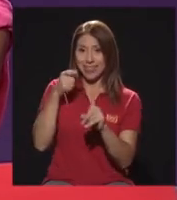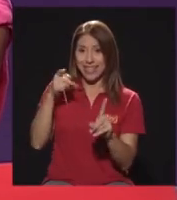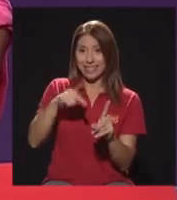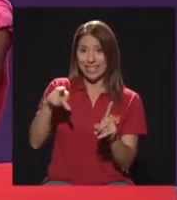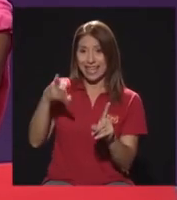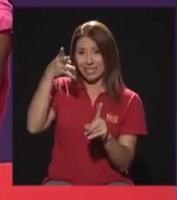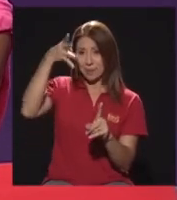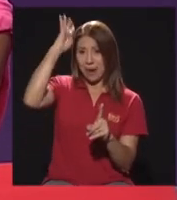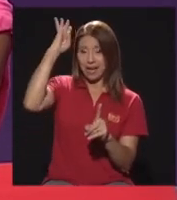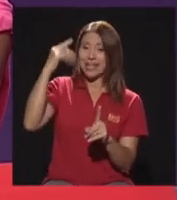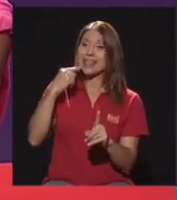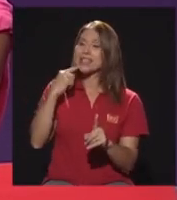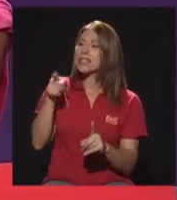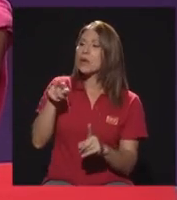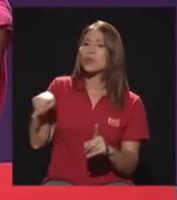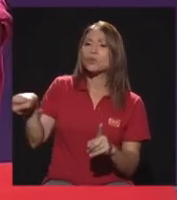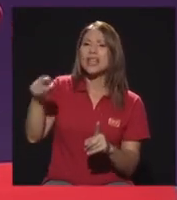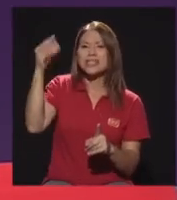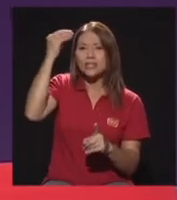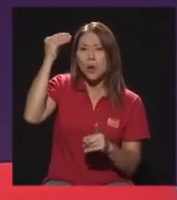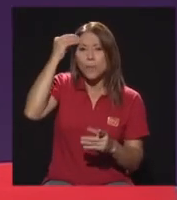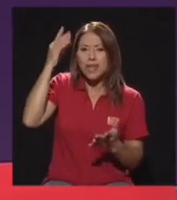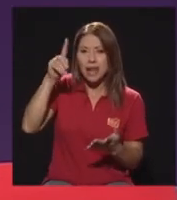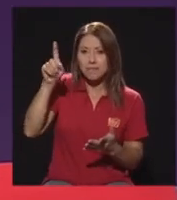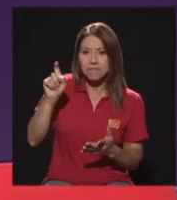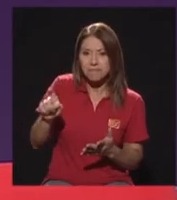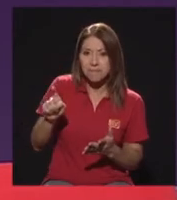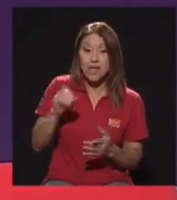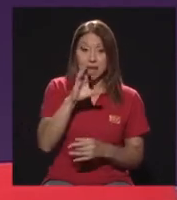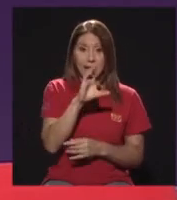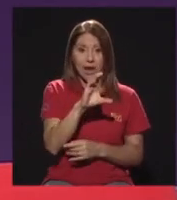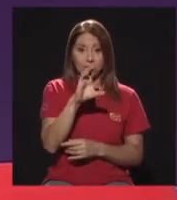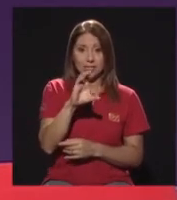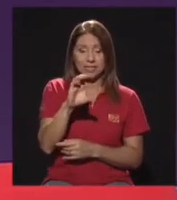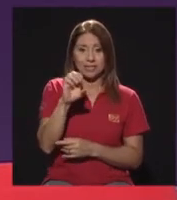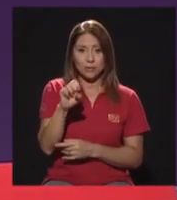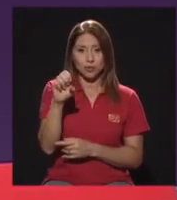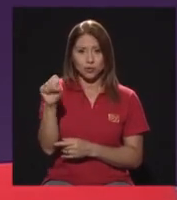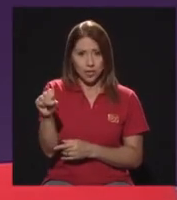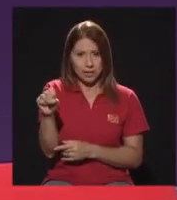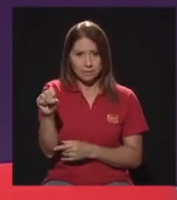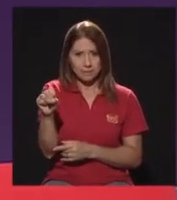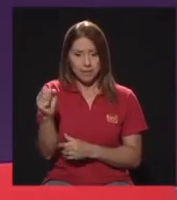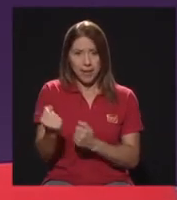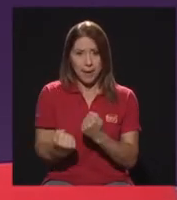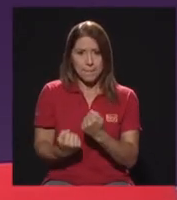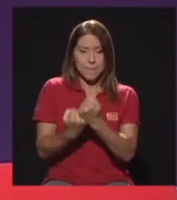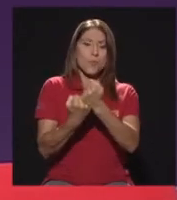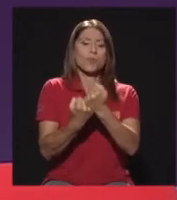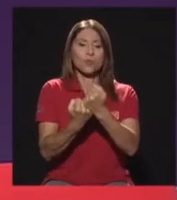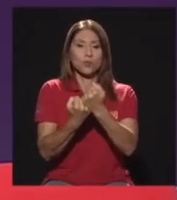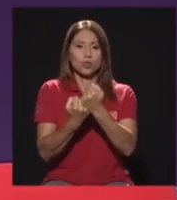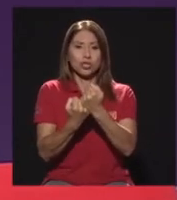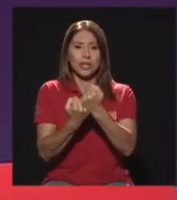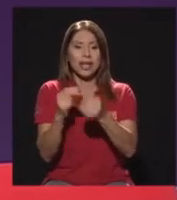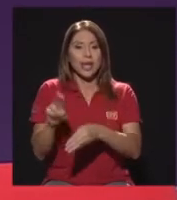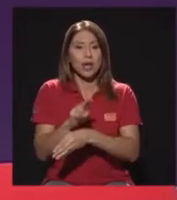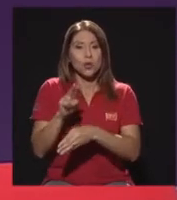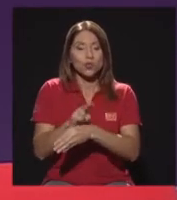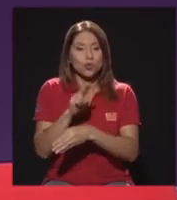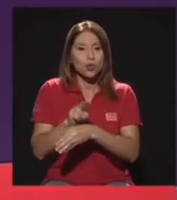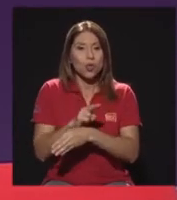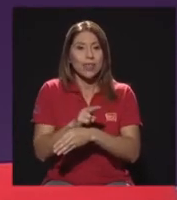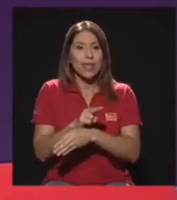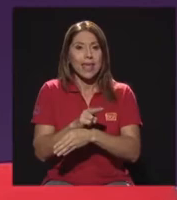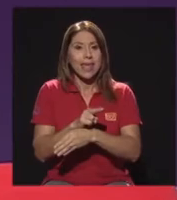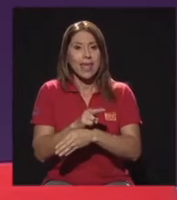que con la caja costarricense de seguro social apoye el uso de anticonceptivos